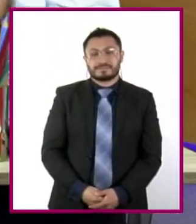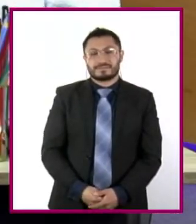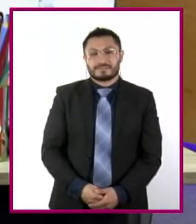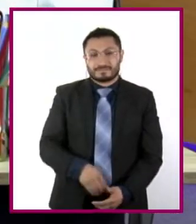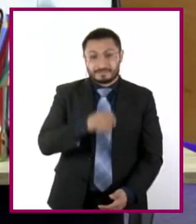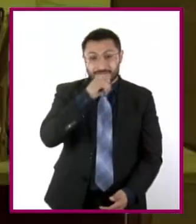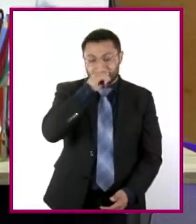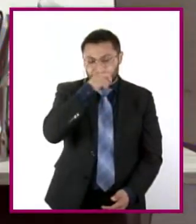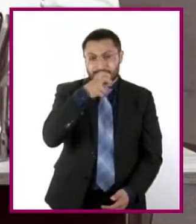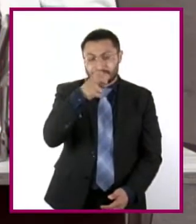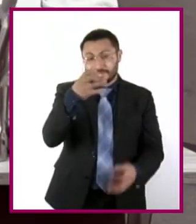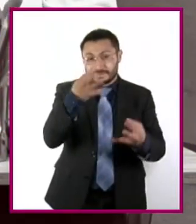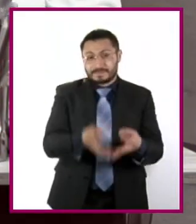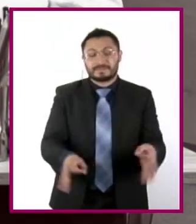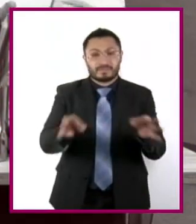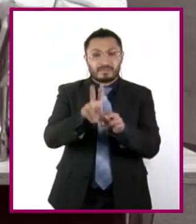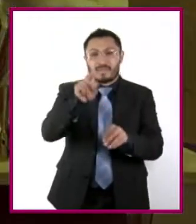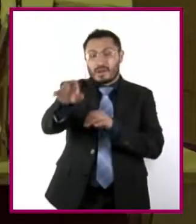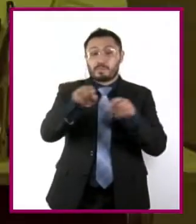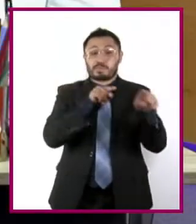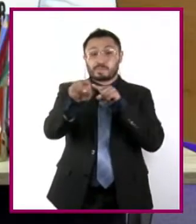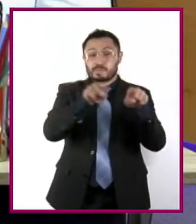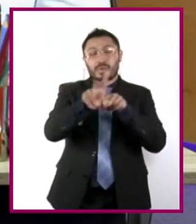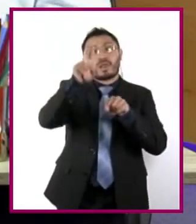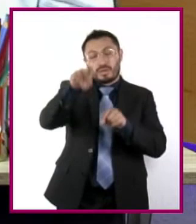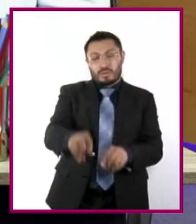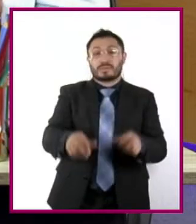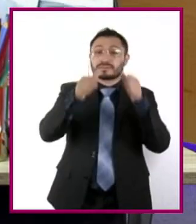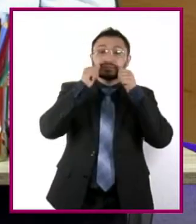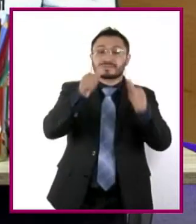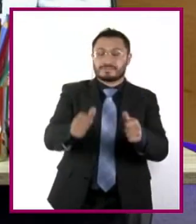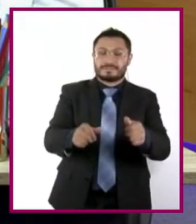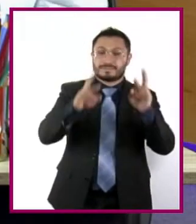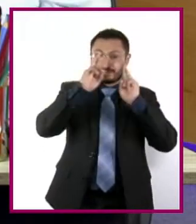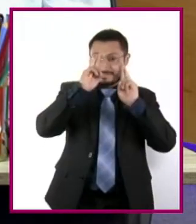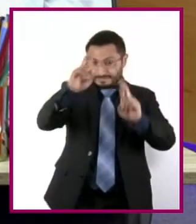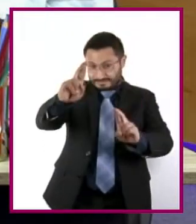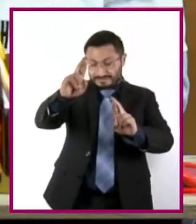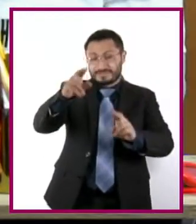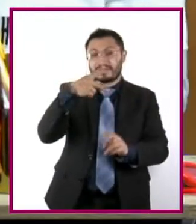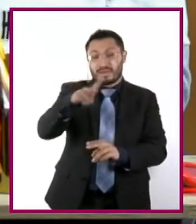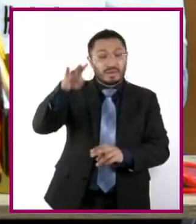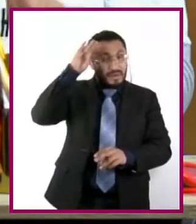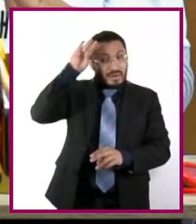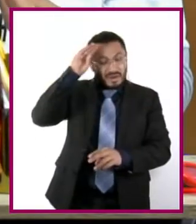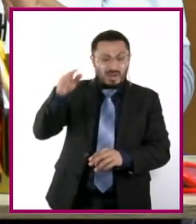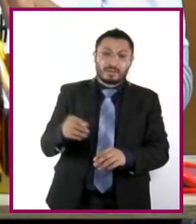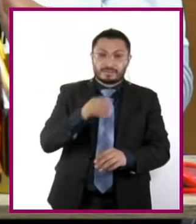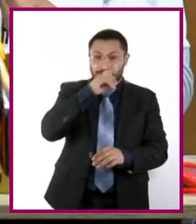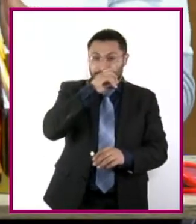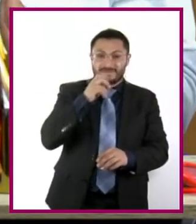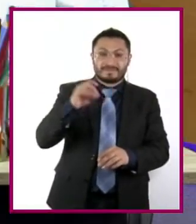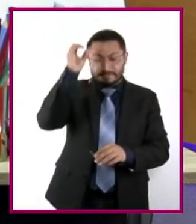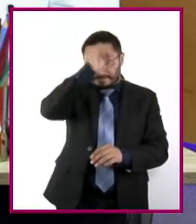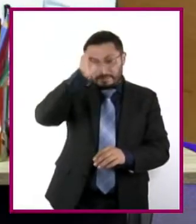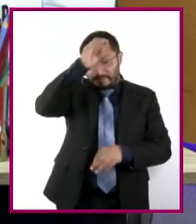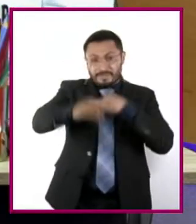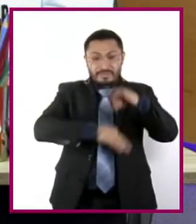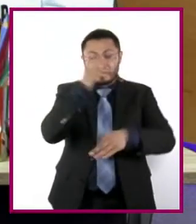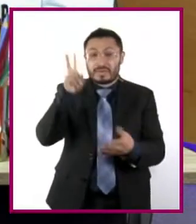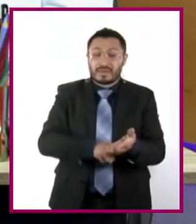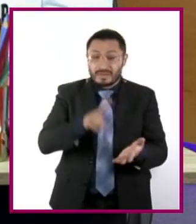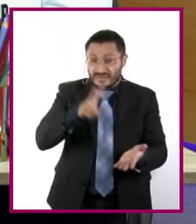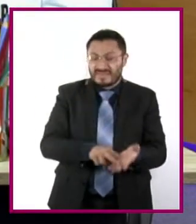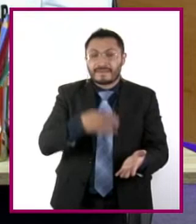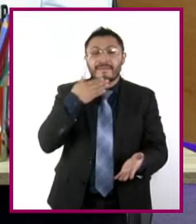Por eso es importante no juzgar, sino escuchar al otro y respetar el pensamiento distinto. No solo nuestro punto de vista es válido. La